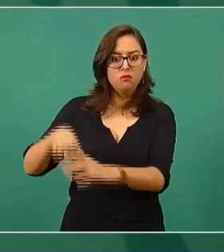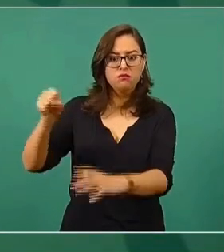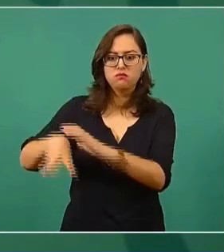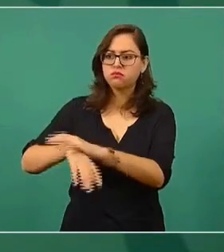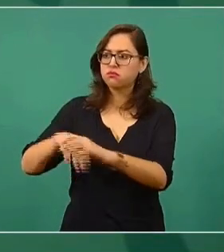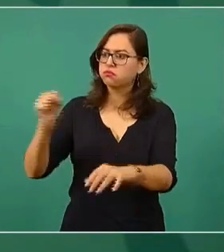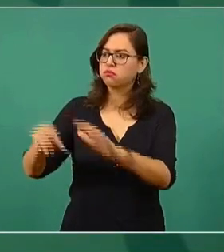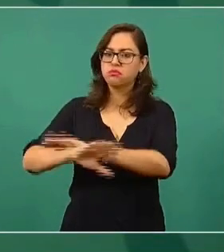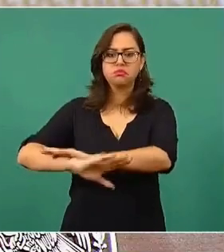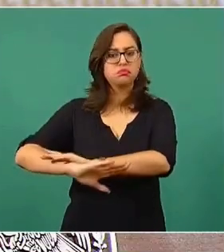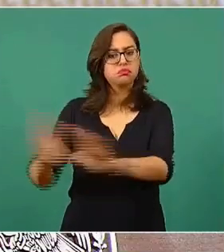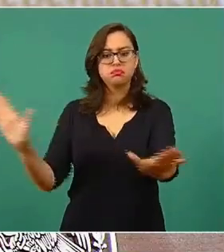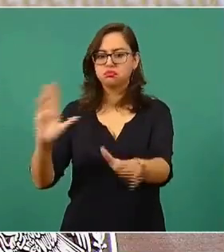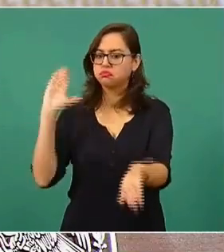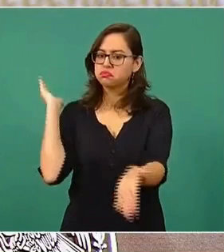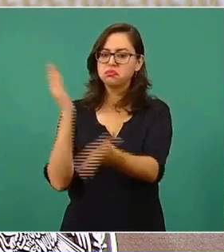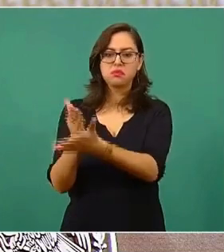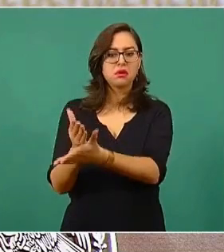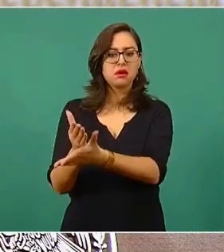En Dinamarca.